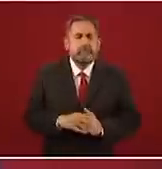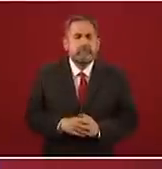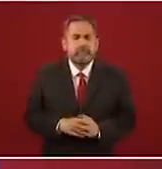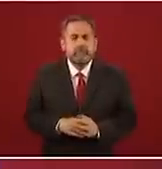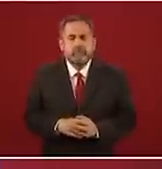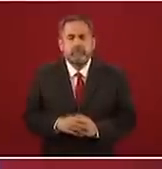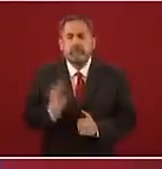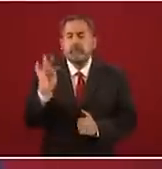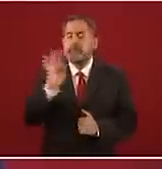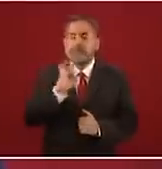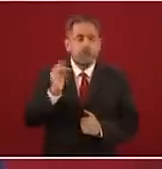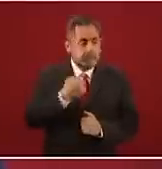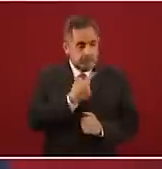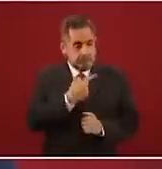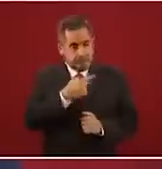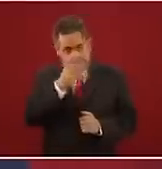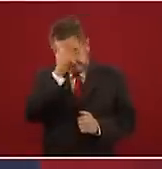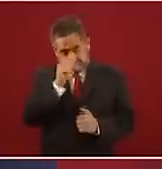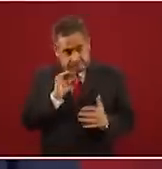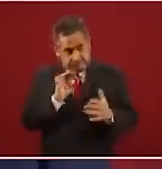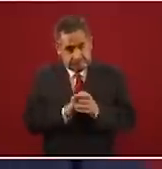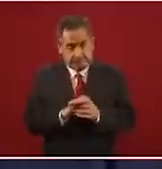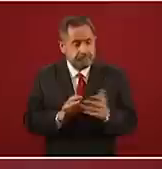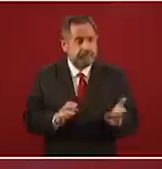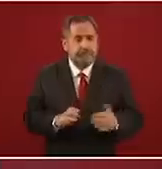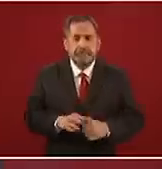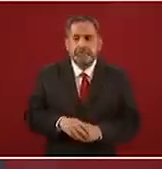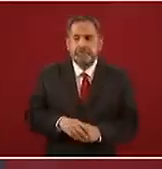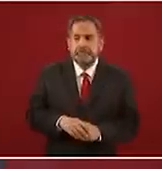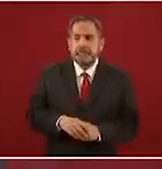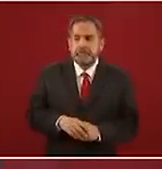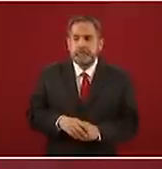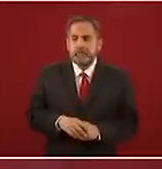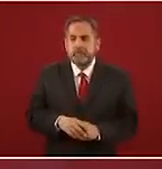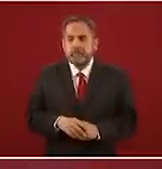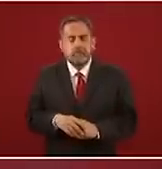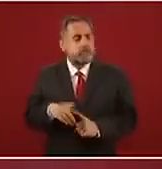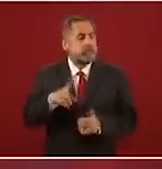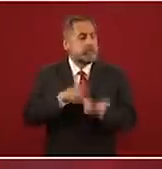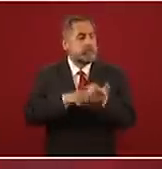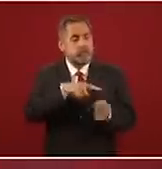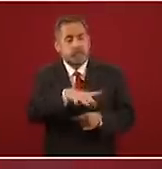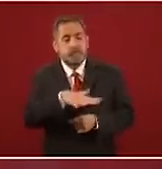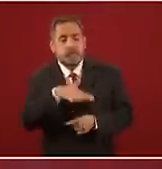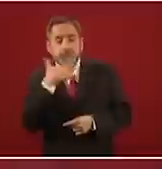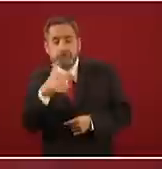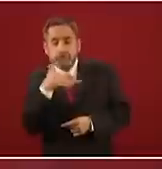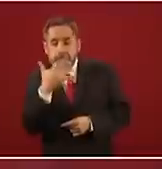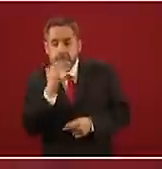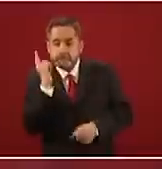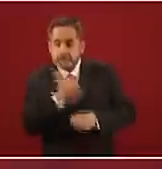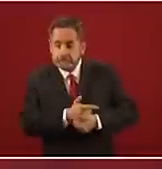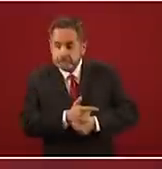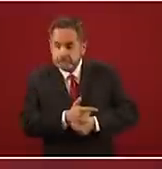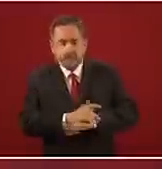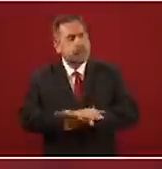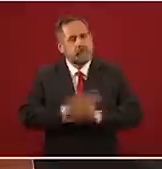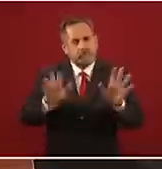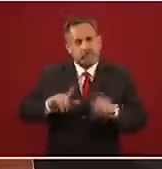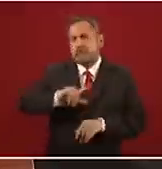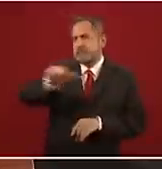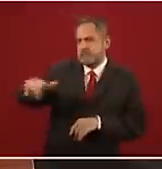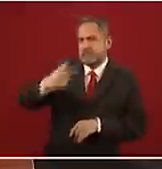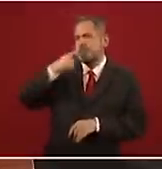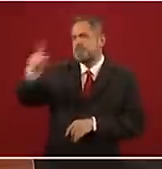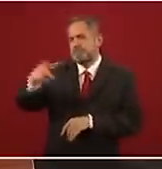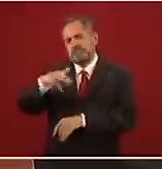ya se trata de un acto de corrupción, pues entonces ya se procede de